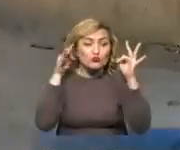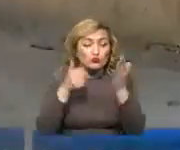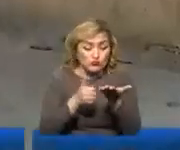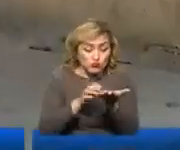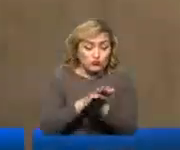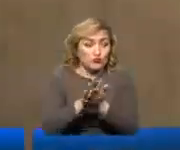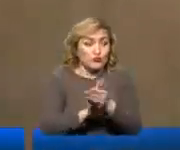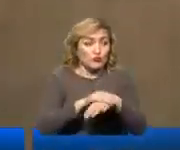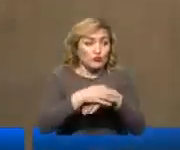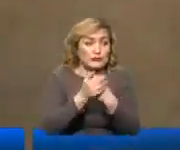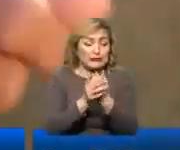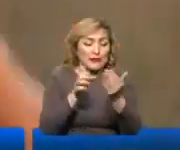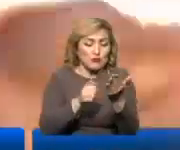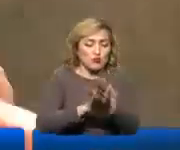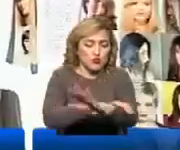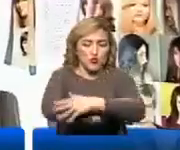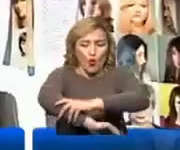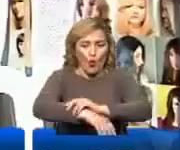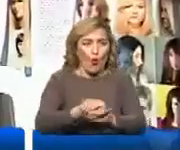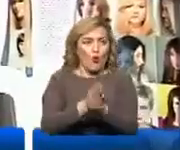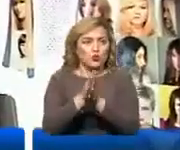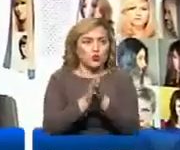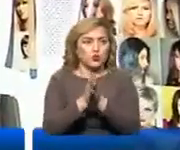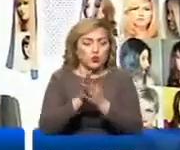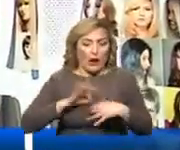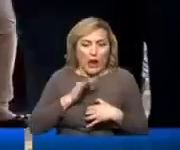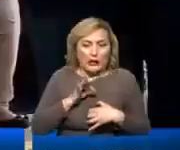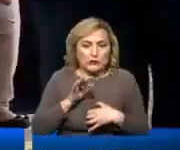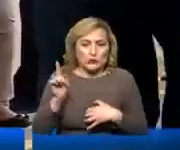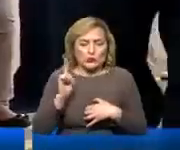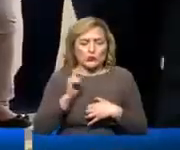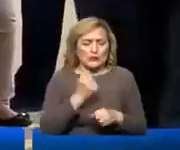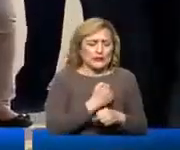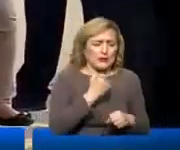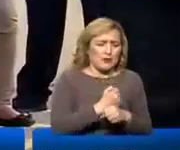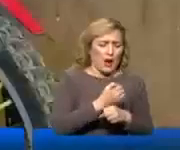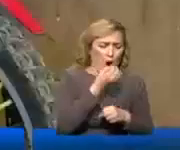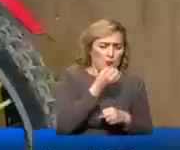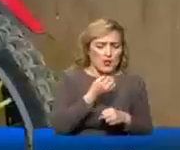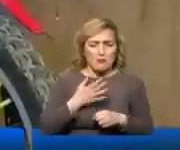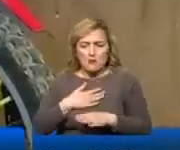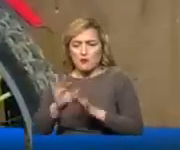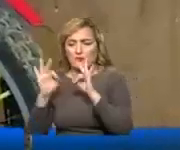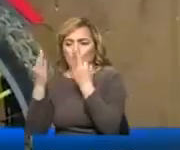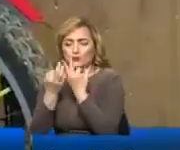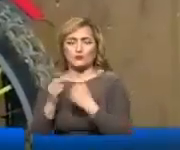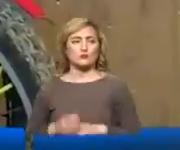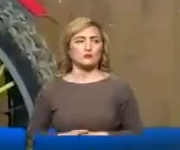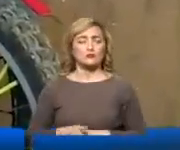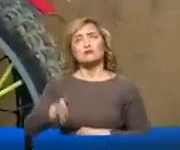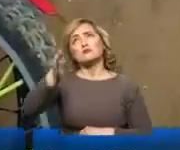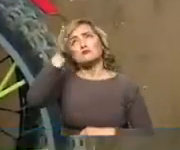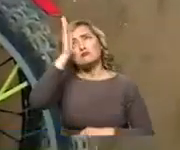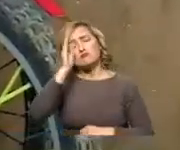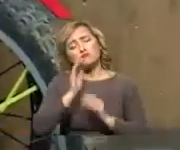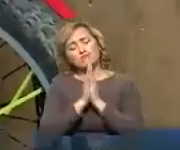intentan protegerse para que el coronavirus no les impida llevar un plato de comida a casa yo quiero